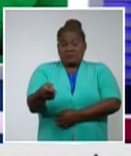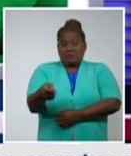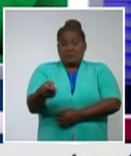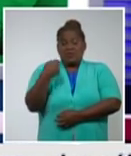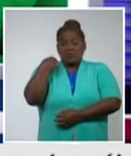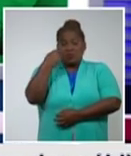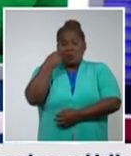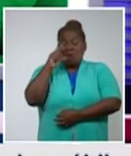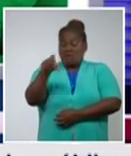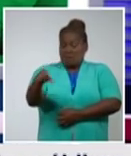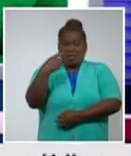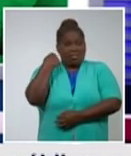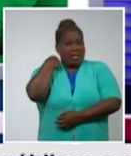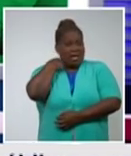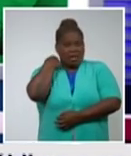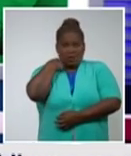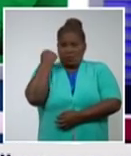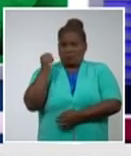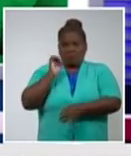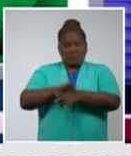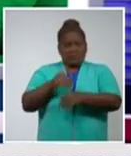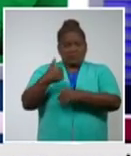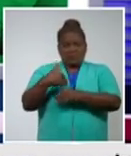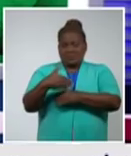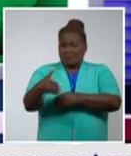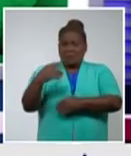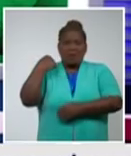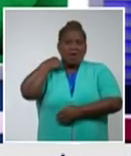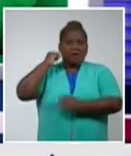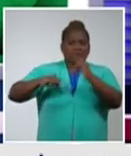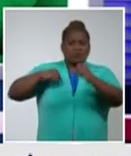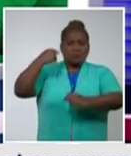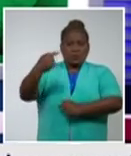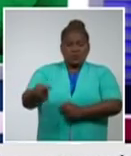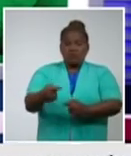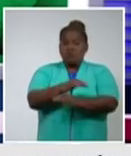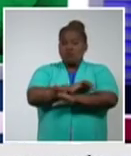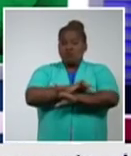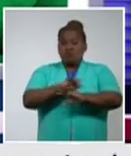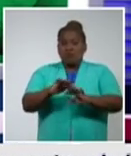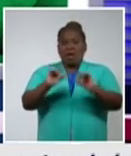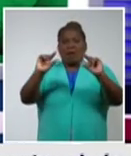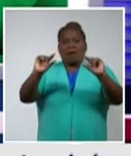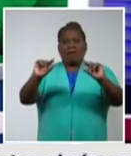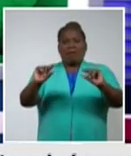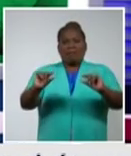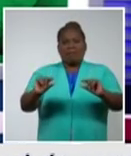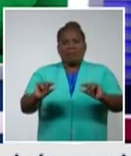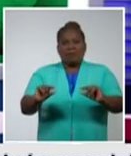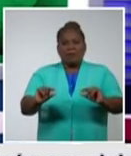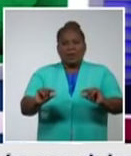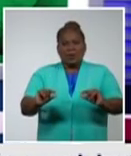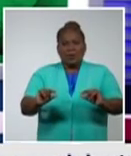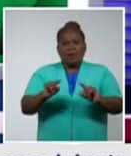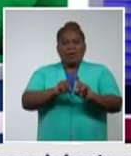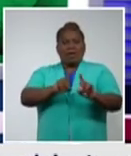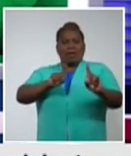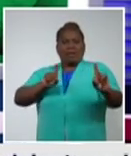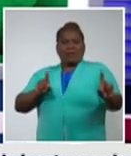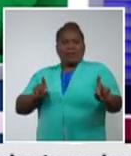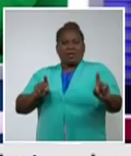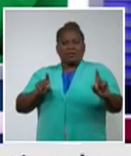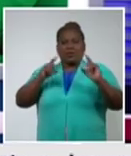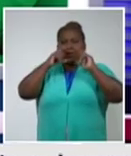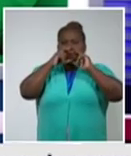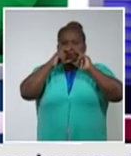de año, principio del otro, bueno, pues podemos empezar a disminuir estas medidas de restricción. Hoy no es